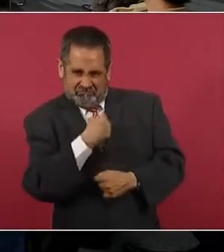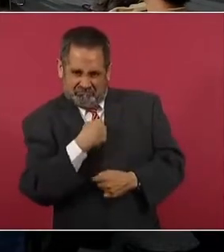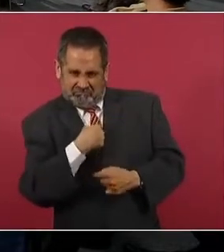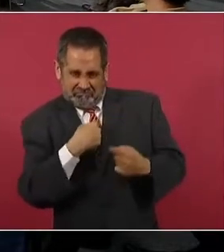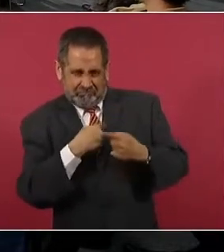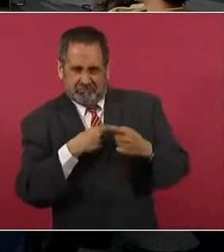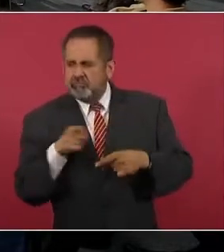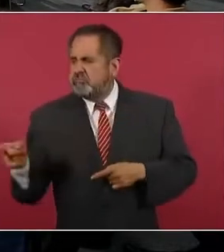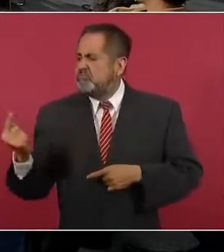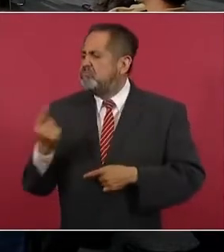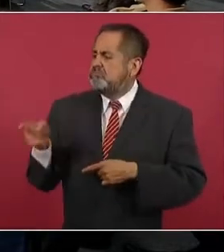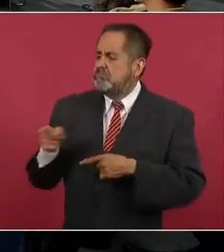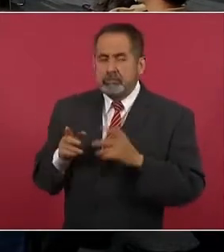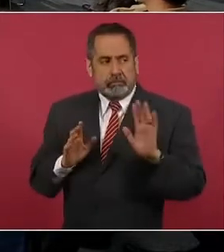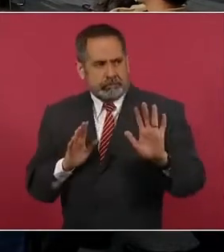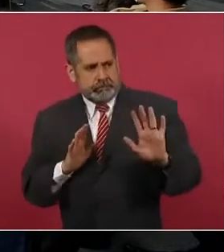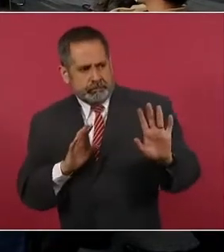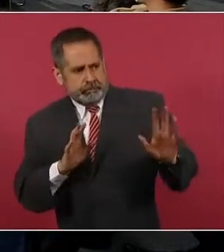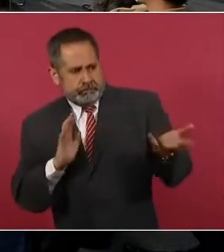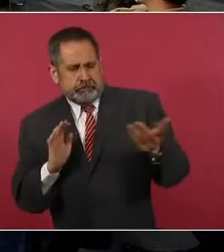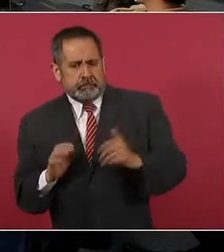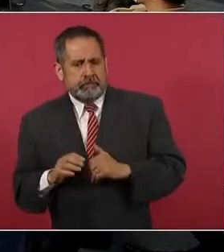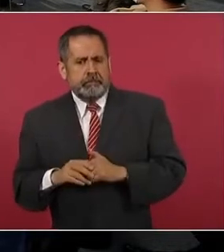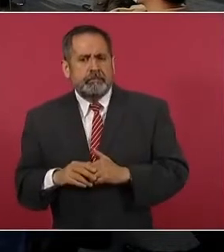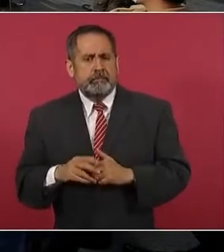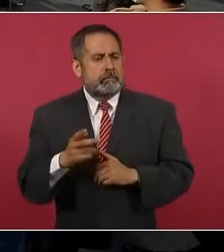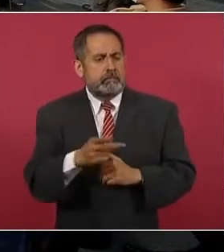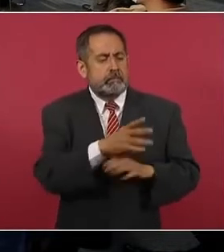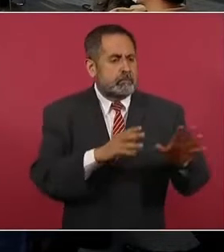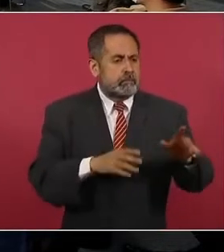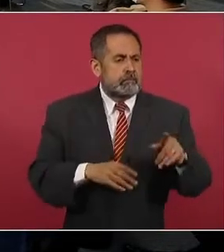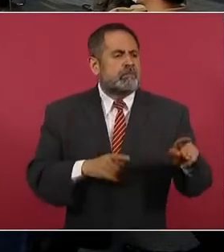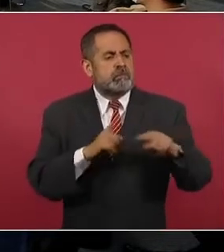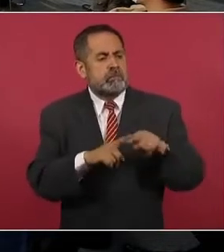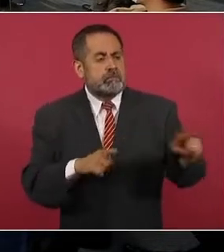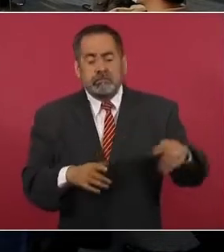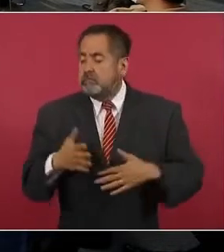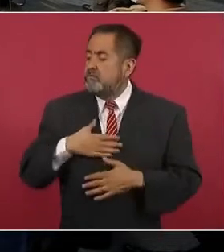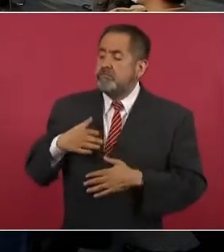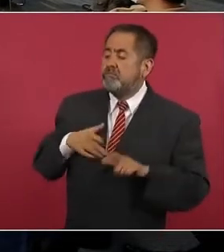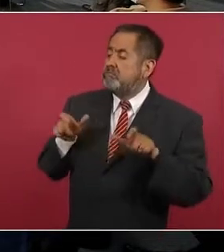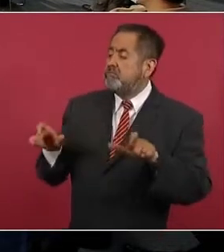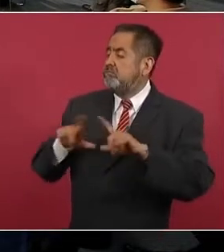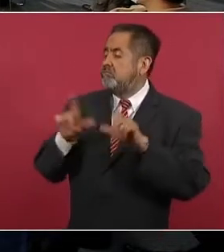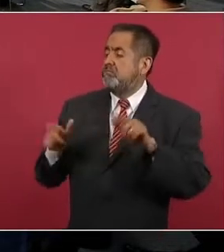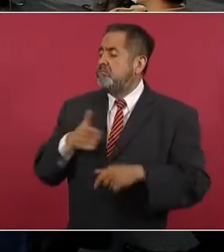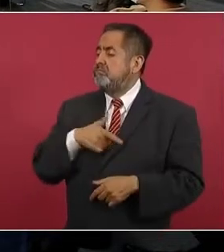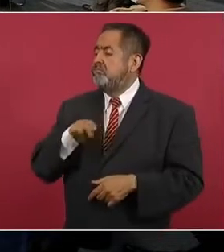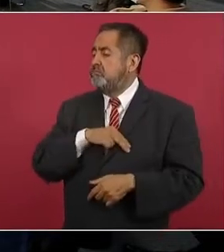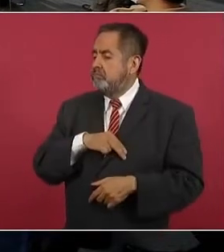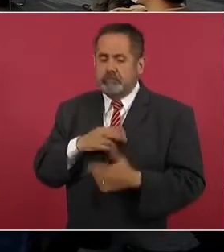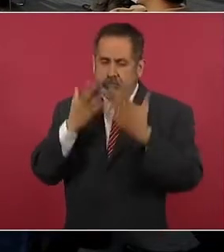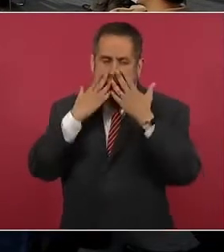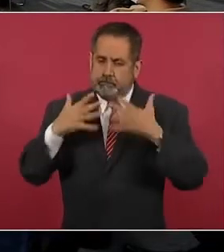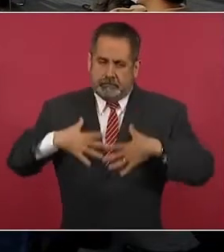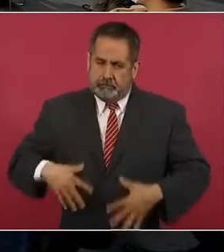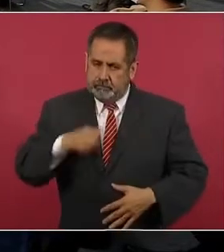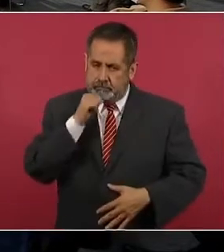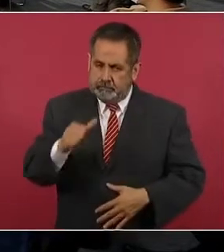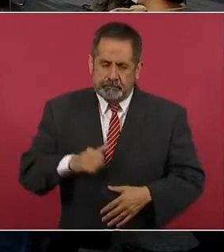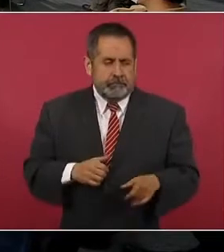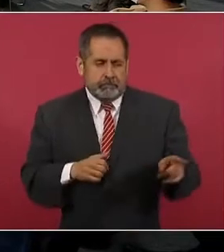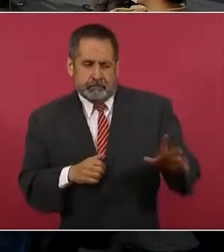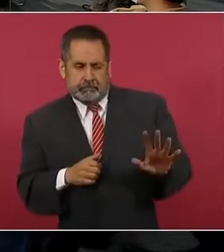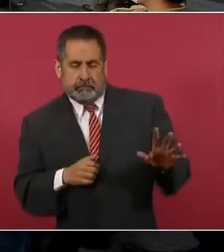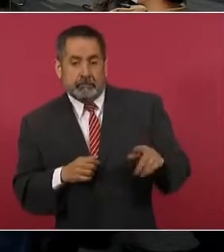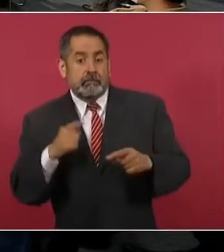sobre ellos y pues les pregunto, alguno de ellos me dice que es de la Guardia Nacional, pero no trae uniforme. Al día siguiente fueron